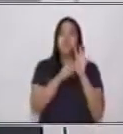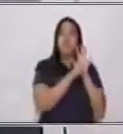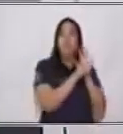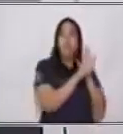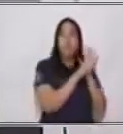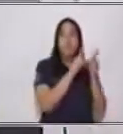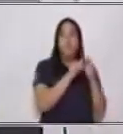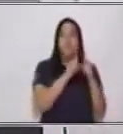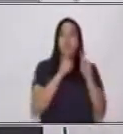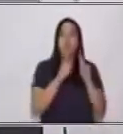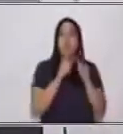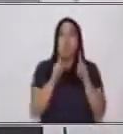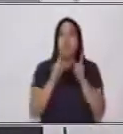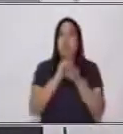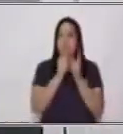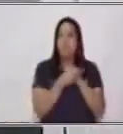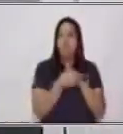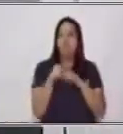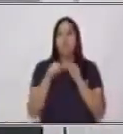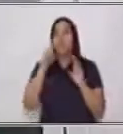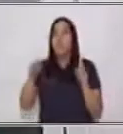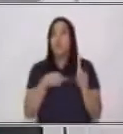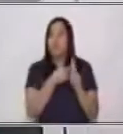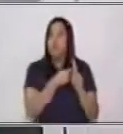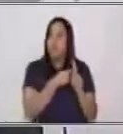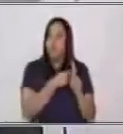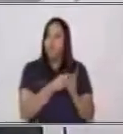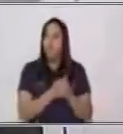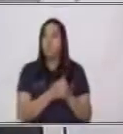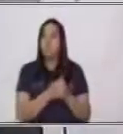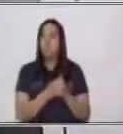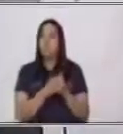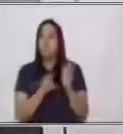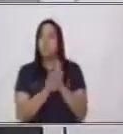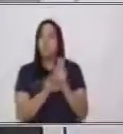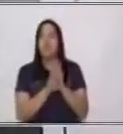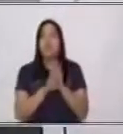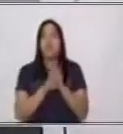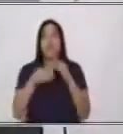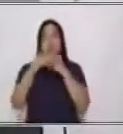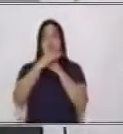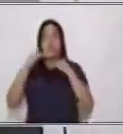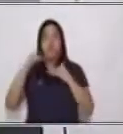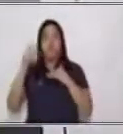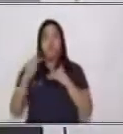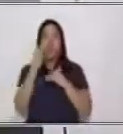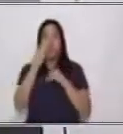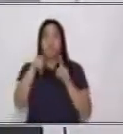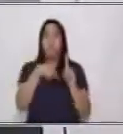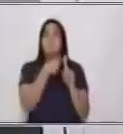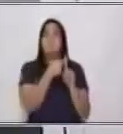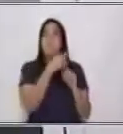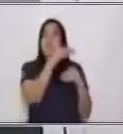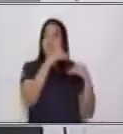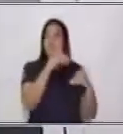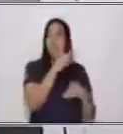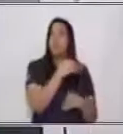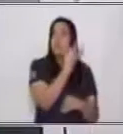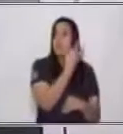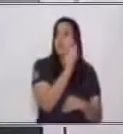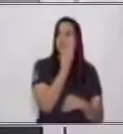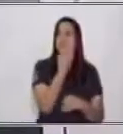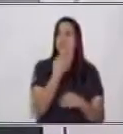Pueden ir anotando en otra hoja las operaciones. Y repitamos, menos 2 por 1 me va a dar menos 2. Más el